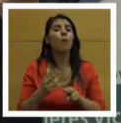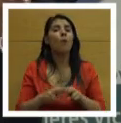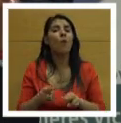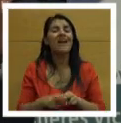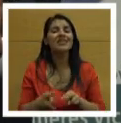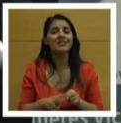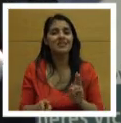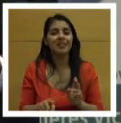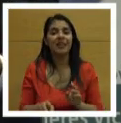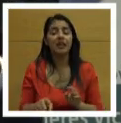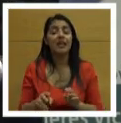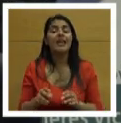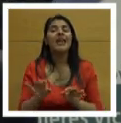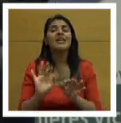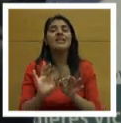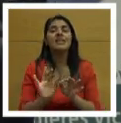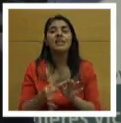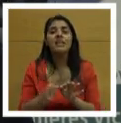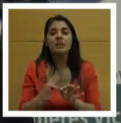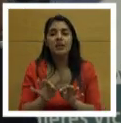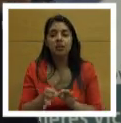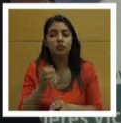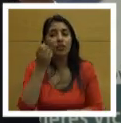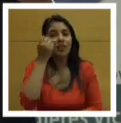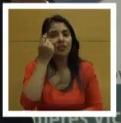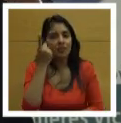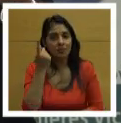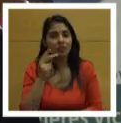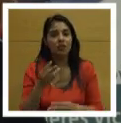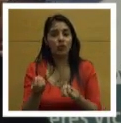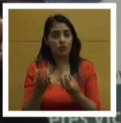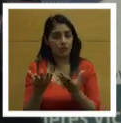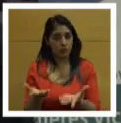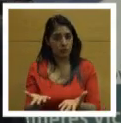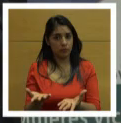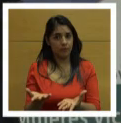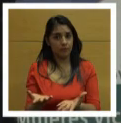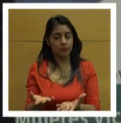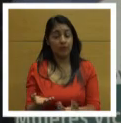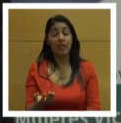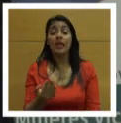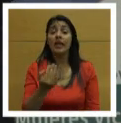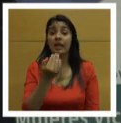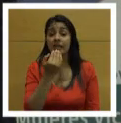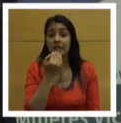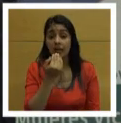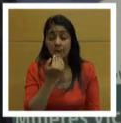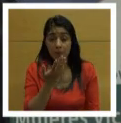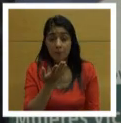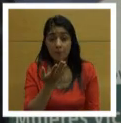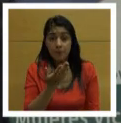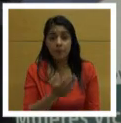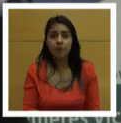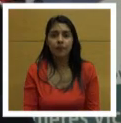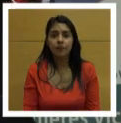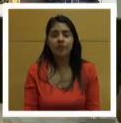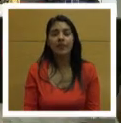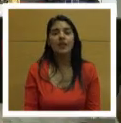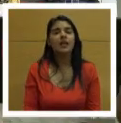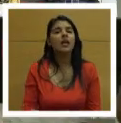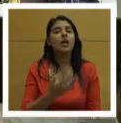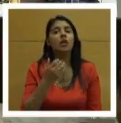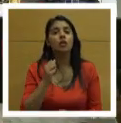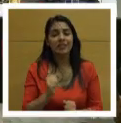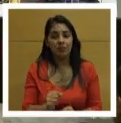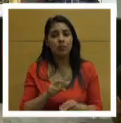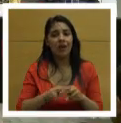tiene el juez de los hechos y, ¿por qué no? Y hoy es como una opinión personal, la interpretación que se puede